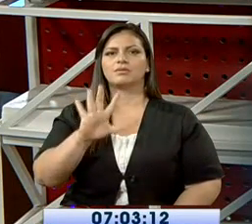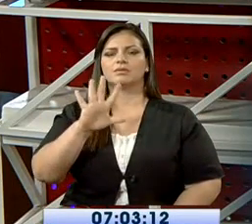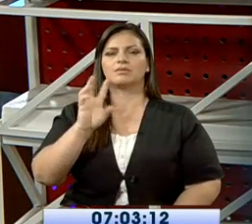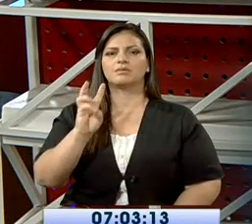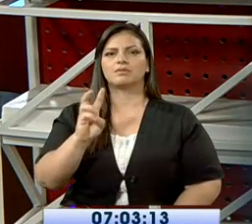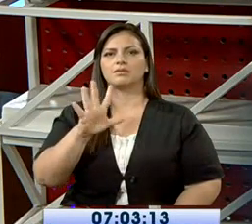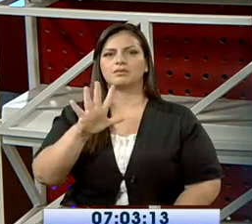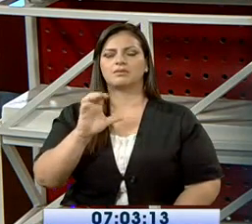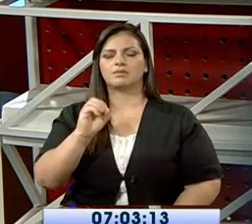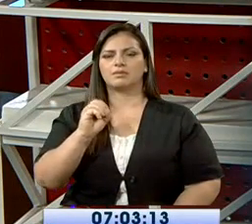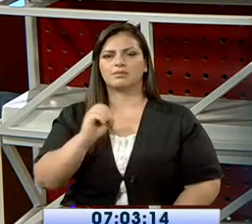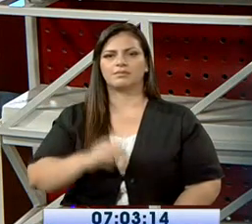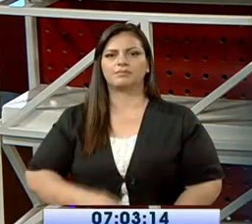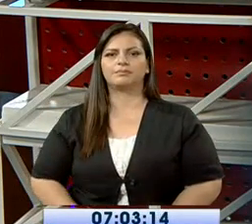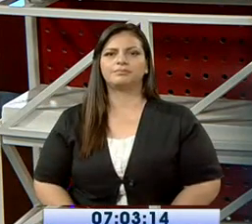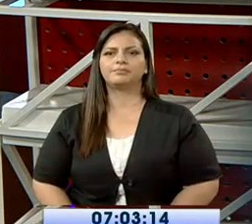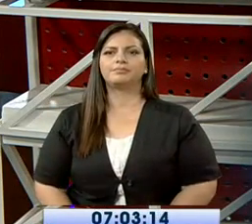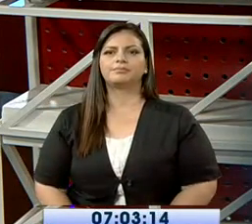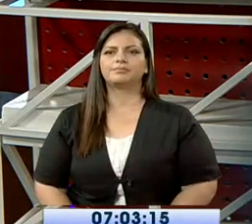096-9585-650,